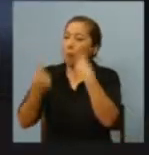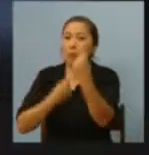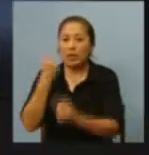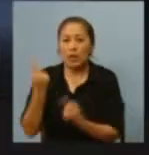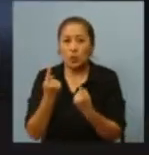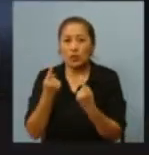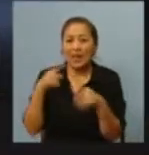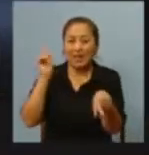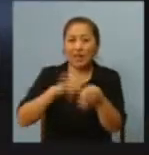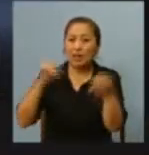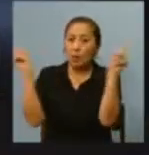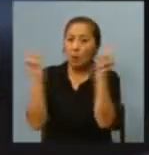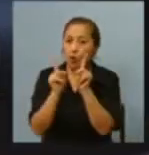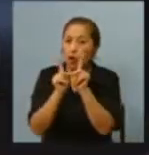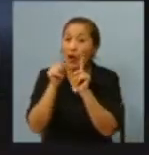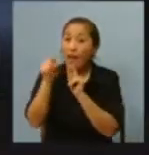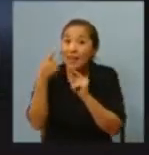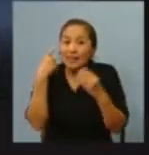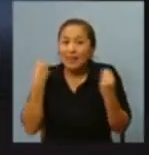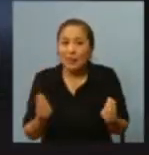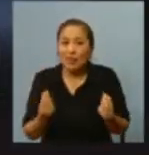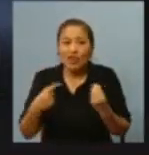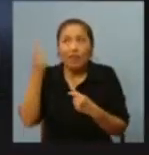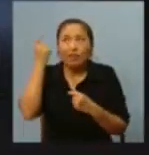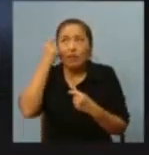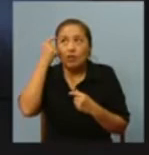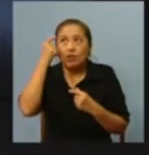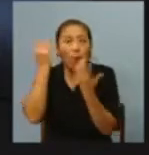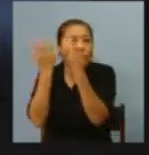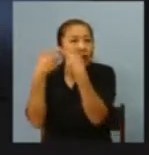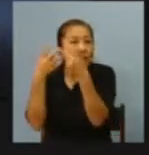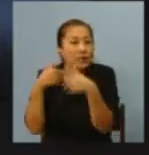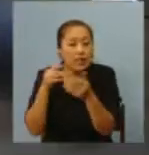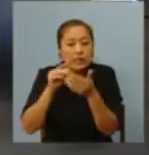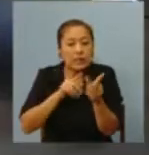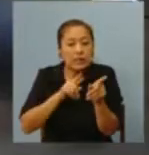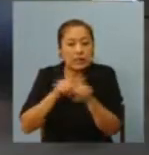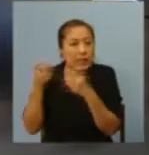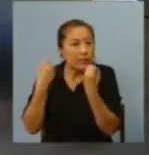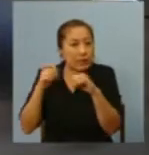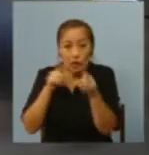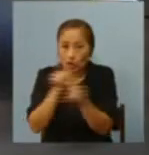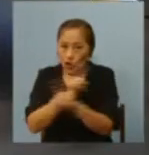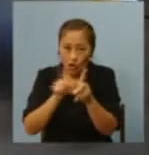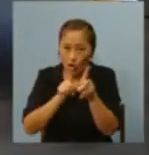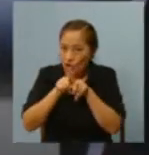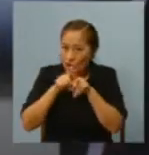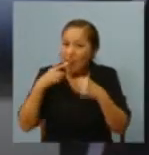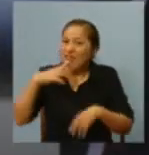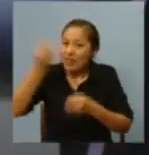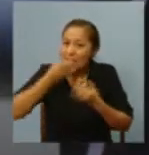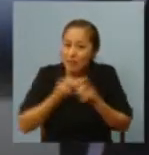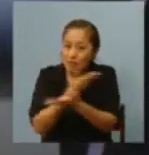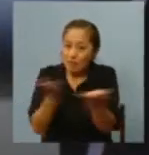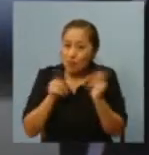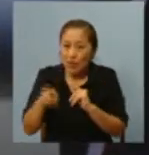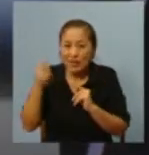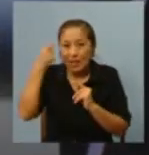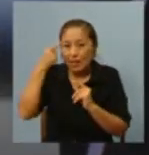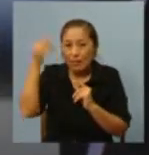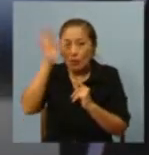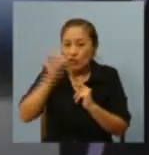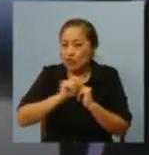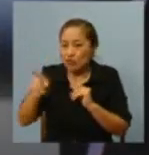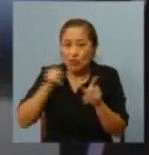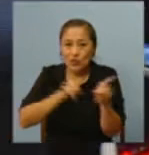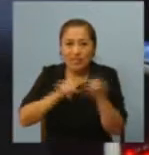así y poco tiempo para responder hace que no tengan tiempo para ensayar las respuestas, nada, sino que se vea lo real, lo que realmente piensan sobre cada